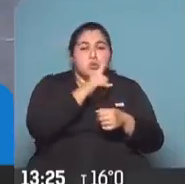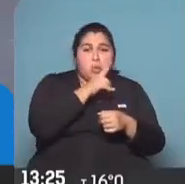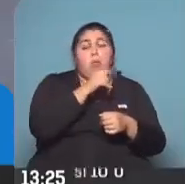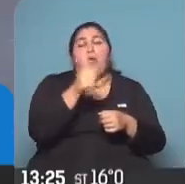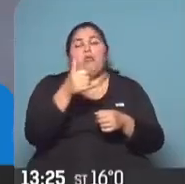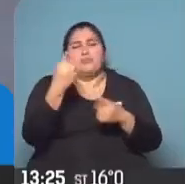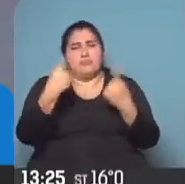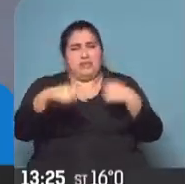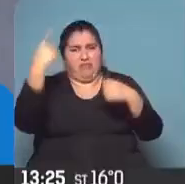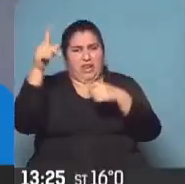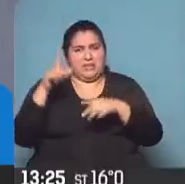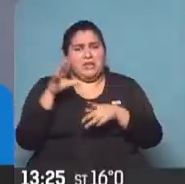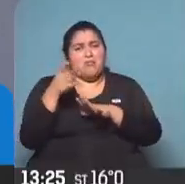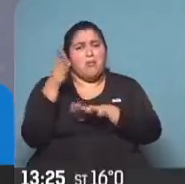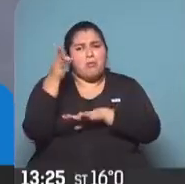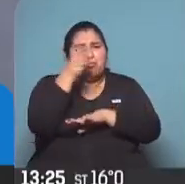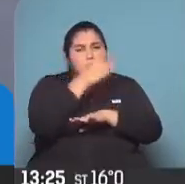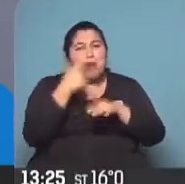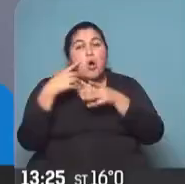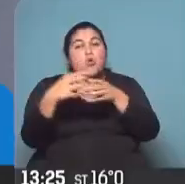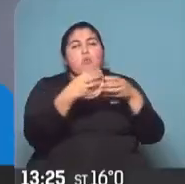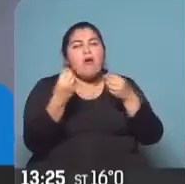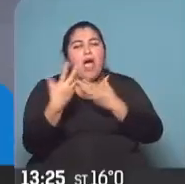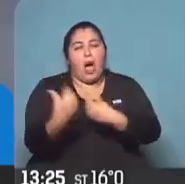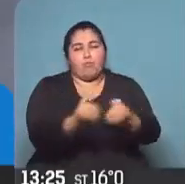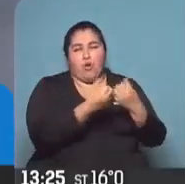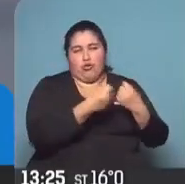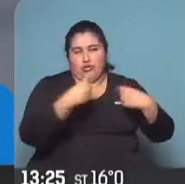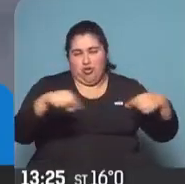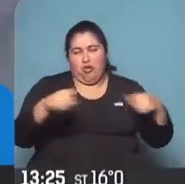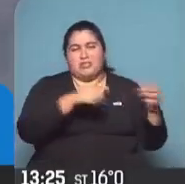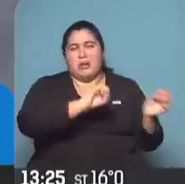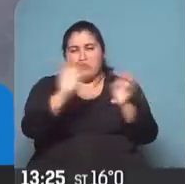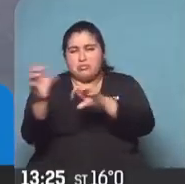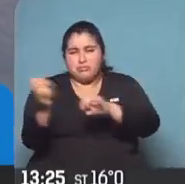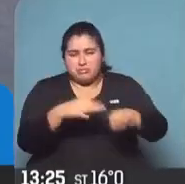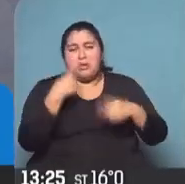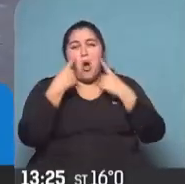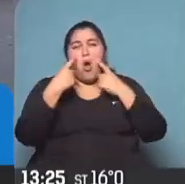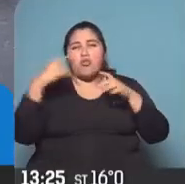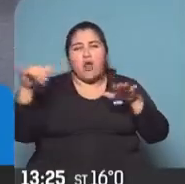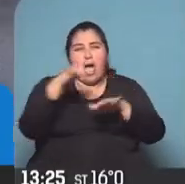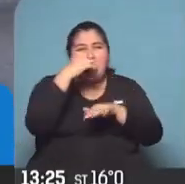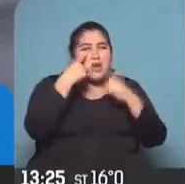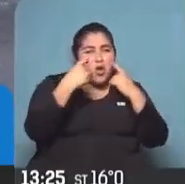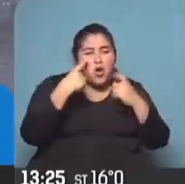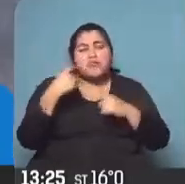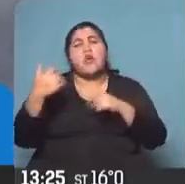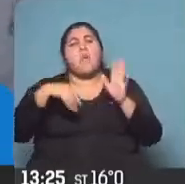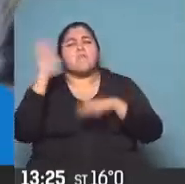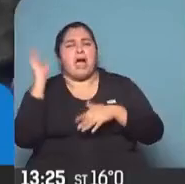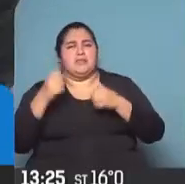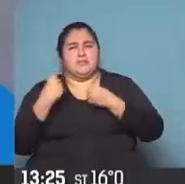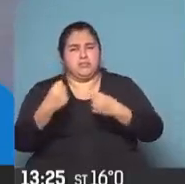actividades de apoyo que realizan son traslados de mandos patrullaje aéreo observación aérea desplazamiento de